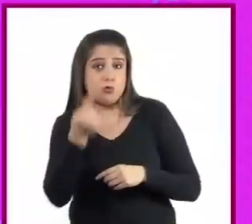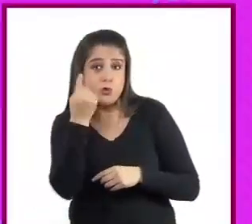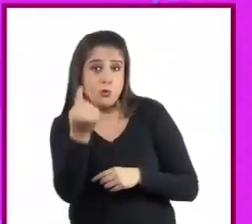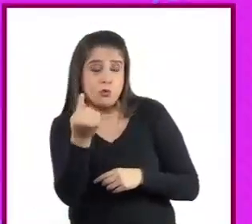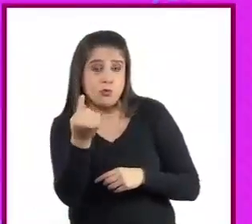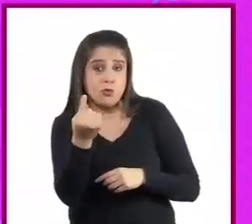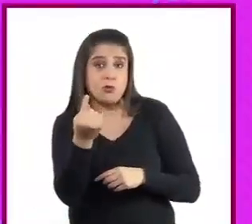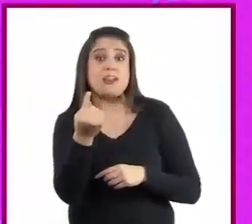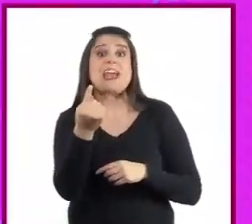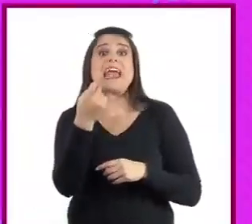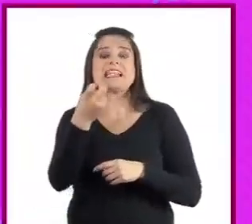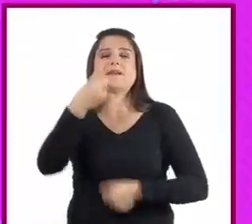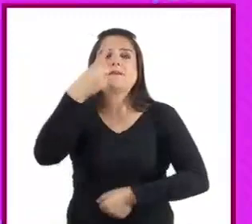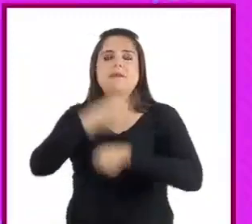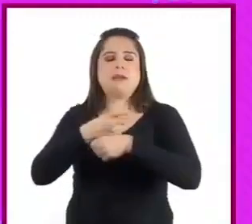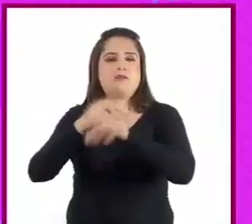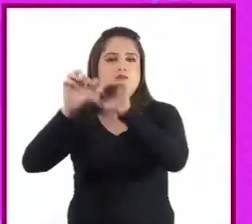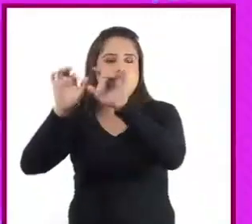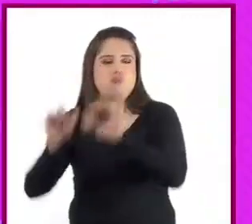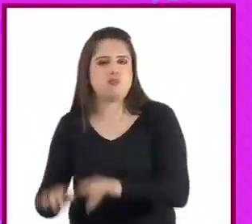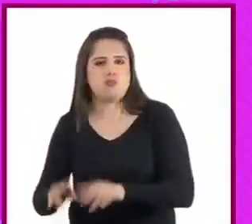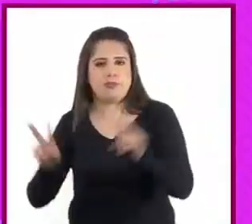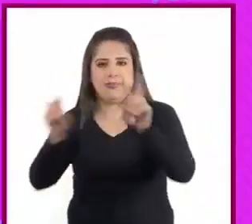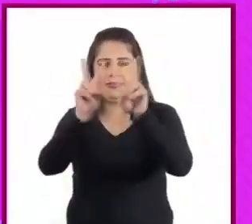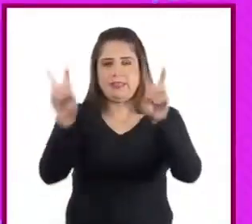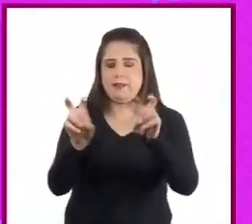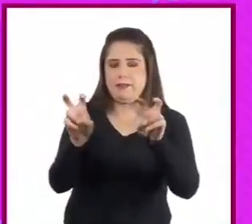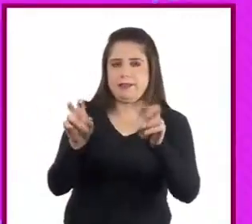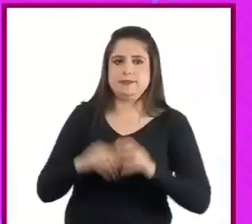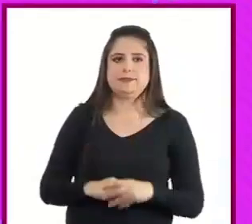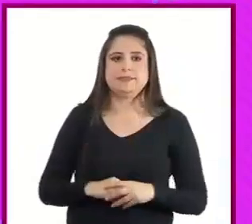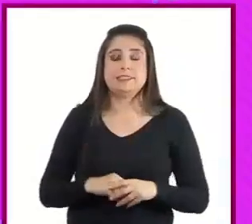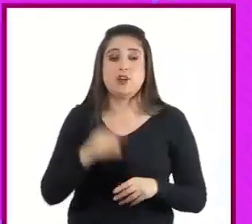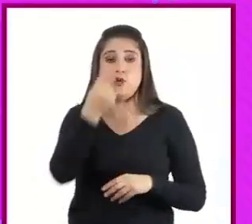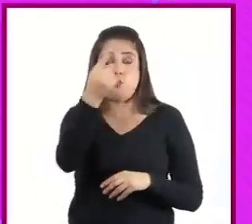1.1.1 es el primer contenido del primer subtema.